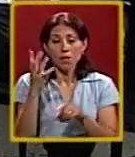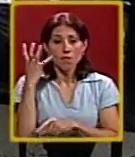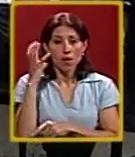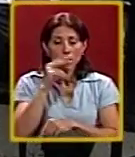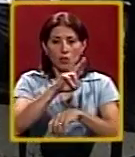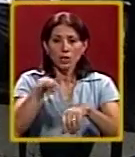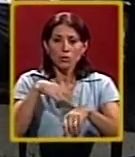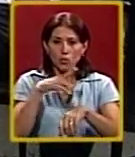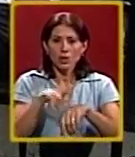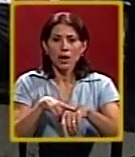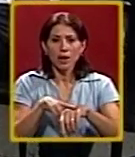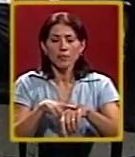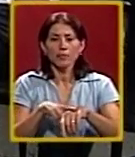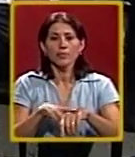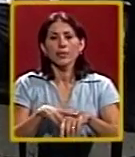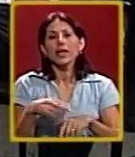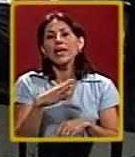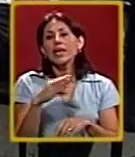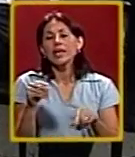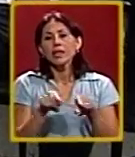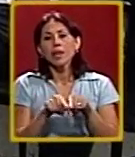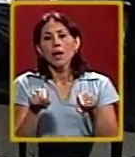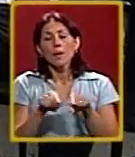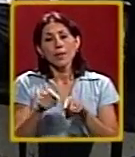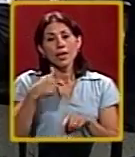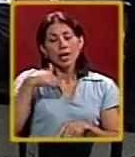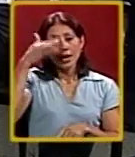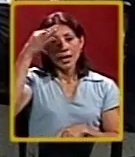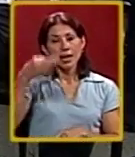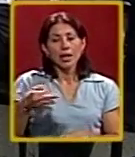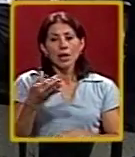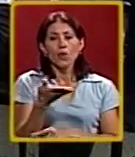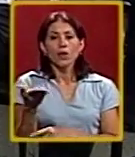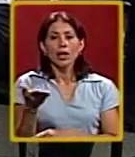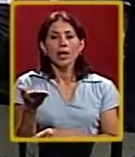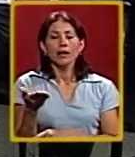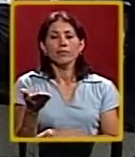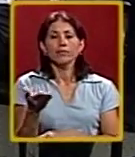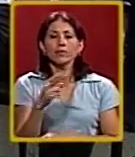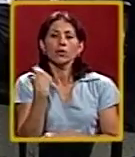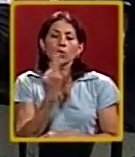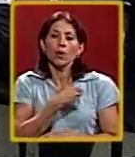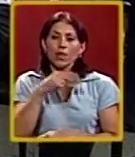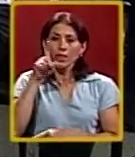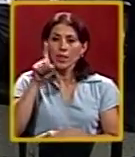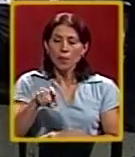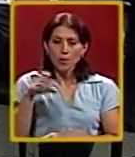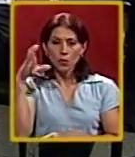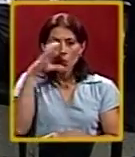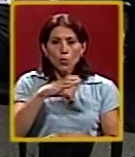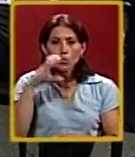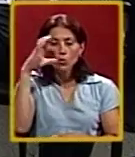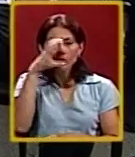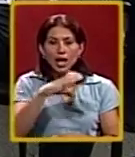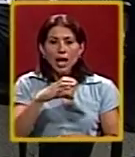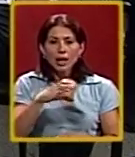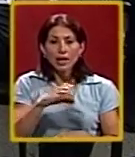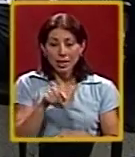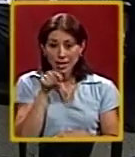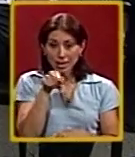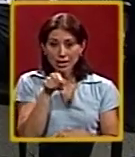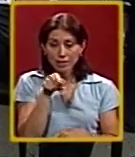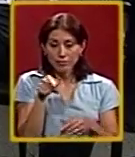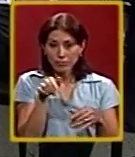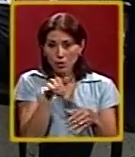que lo cubre. Y también creo que debemos buscar cómo, en esa misma